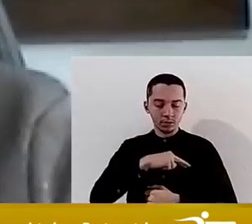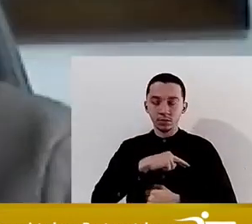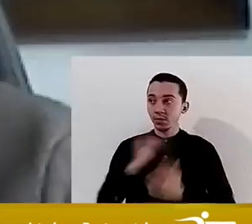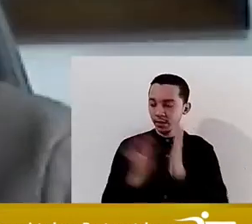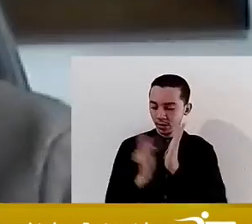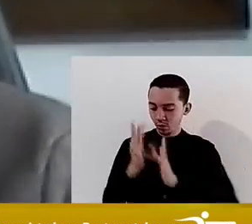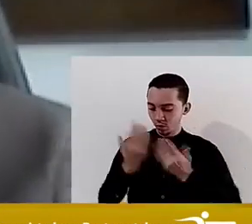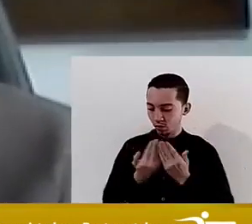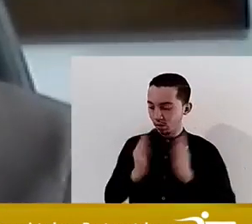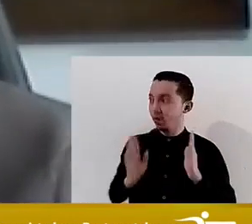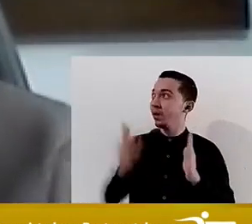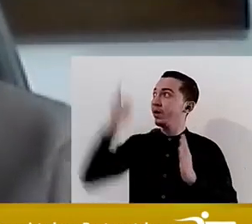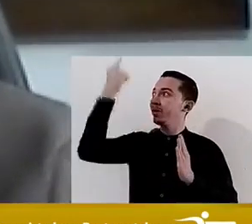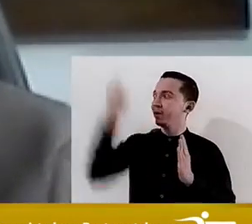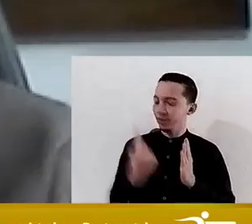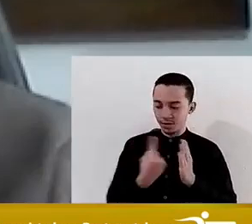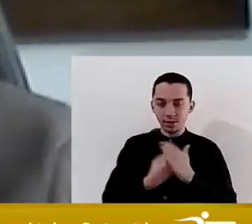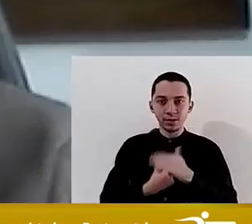Él limpiará